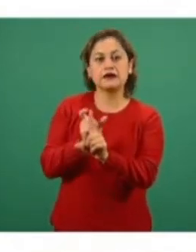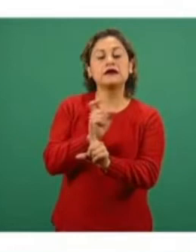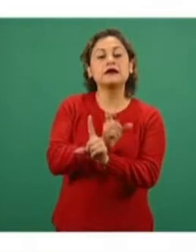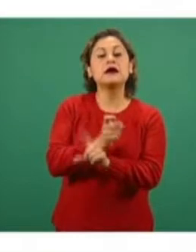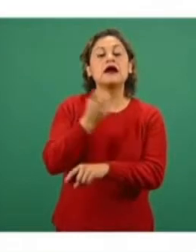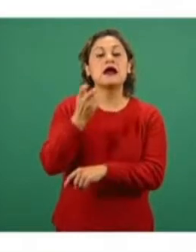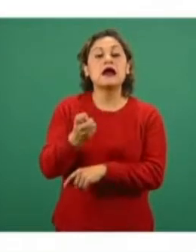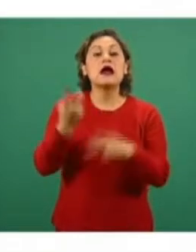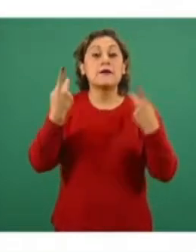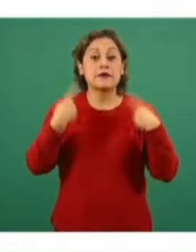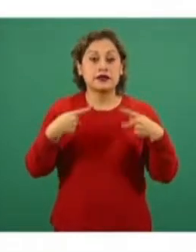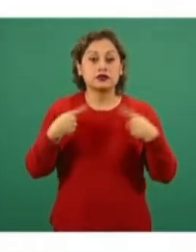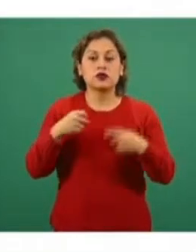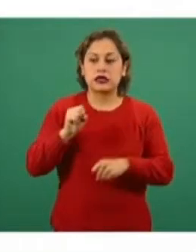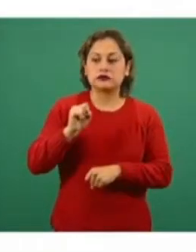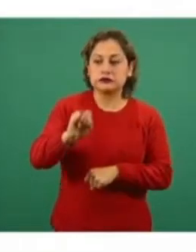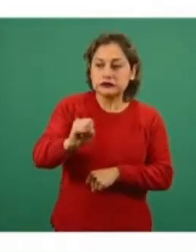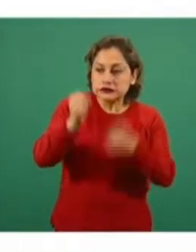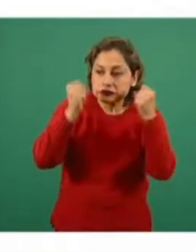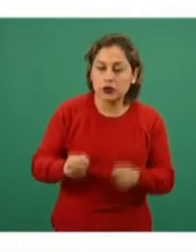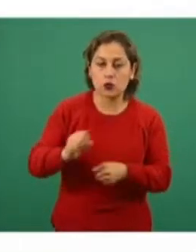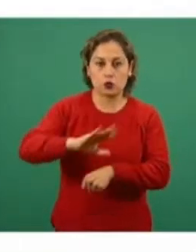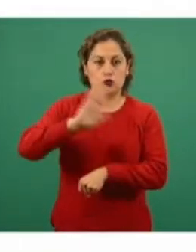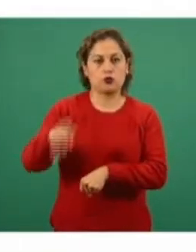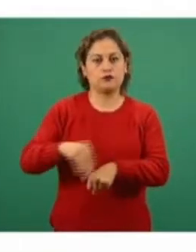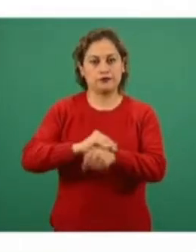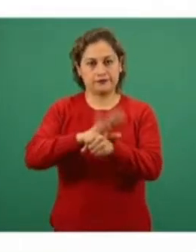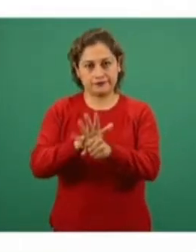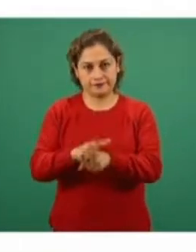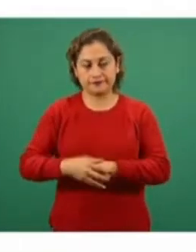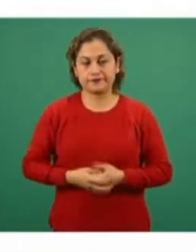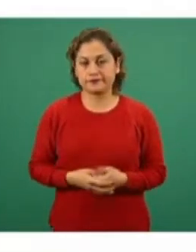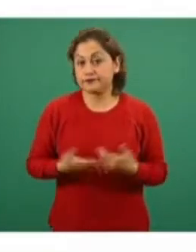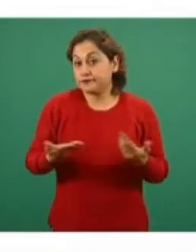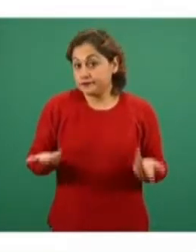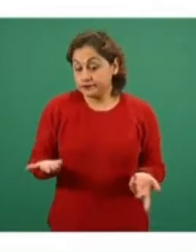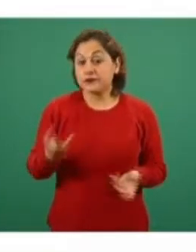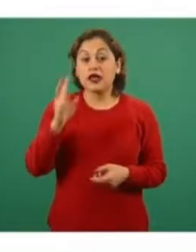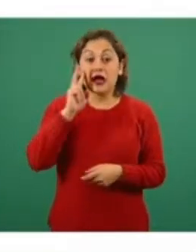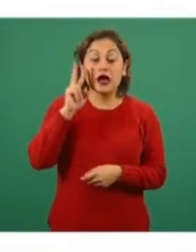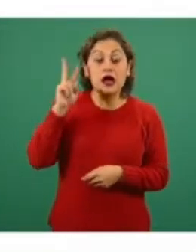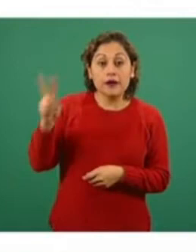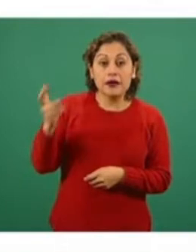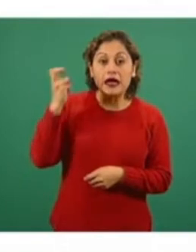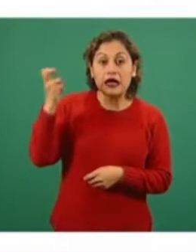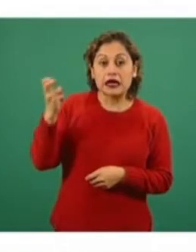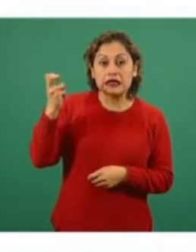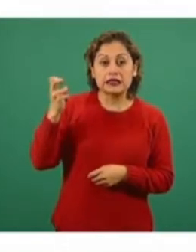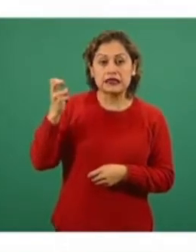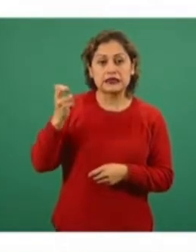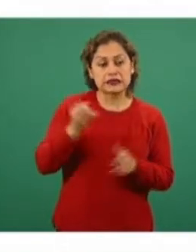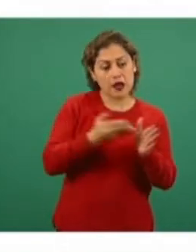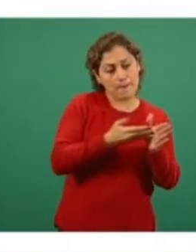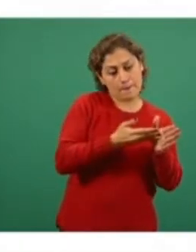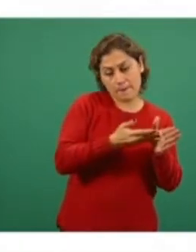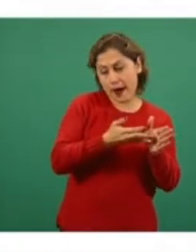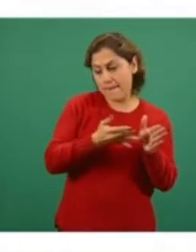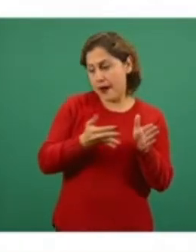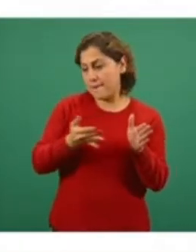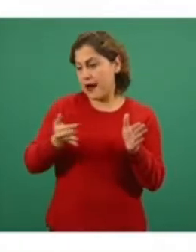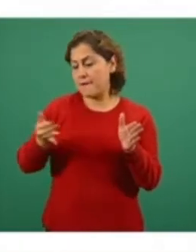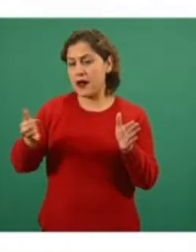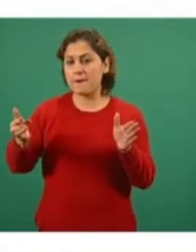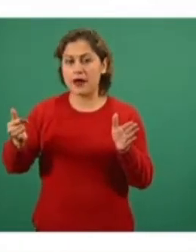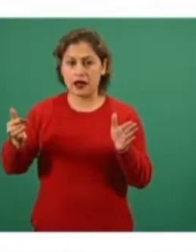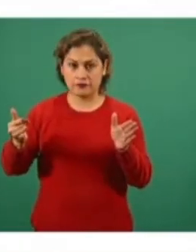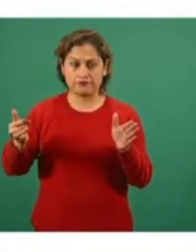también confirmadas. En general, cuando uno ve los datos de todo lo que ha sucedido desde las primeras